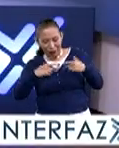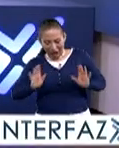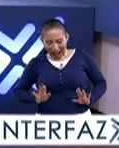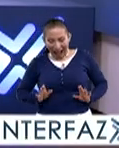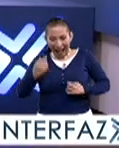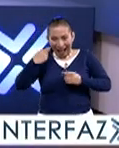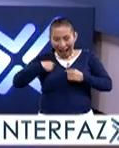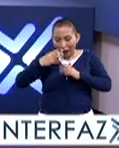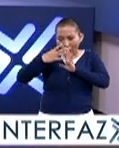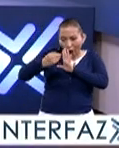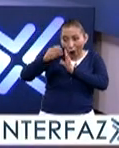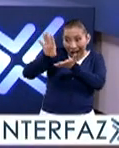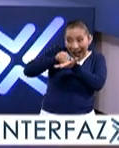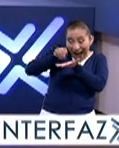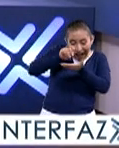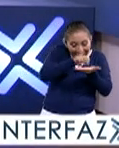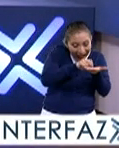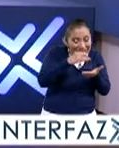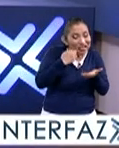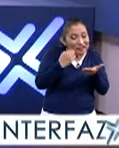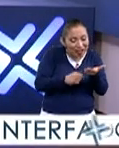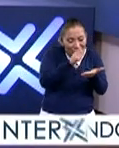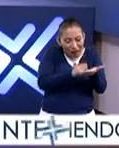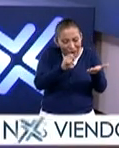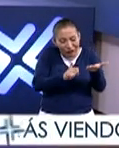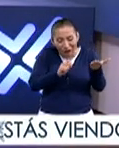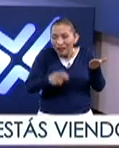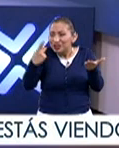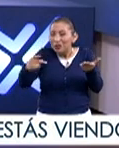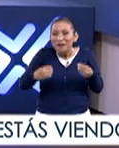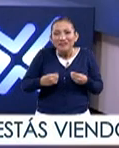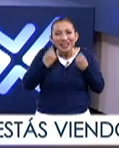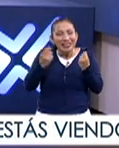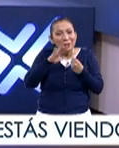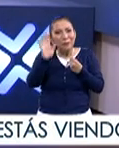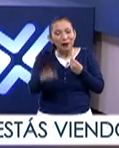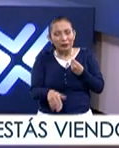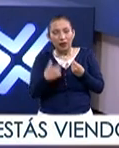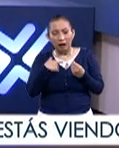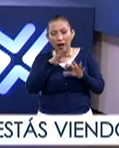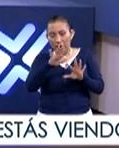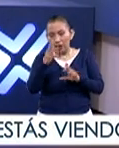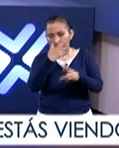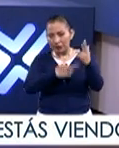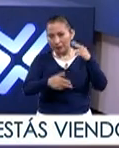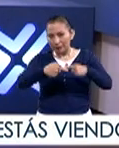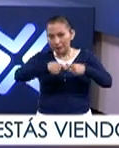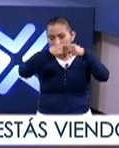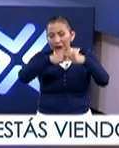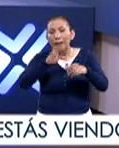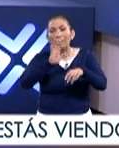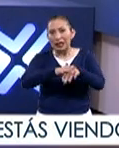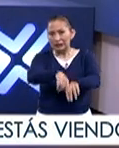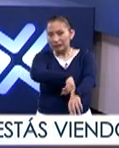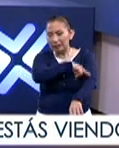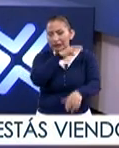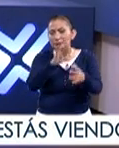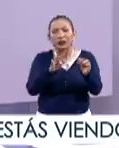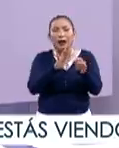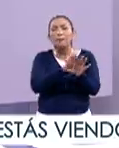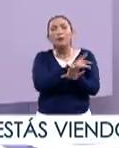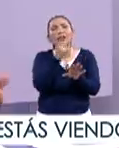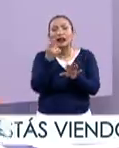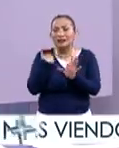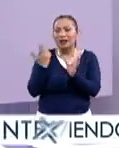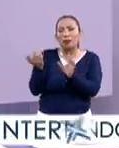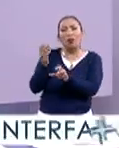persona, sus defectos, y así festejamos su vida y su muerte. Me gustaría que al regresar de este corte nos platicara un poco de por qué